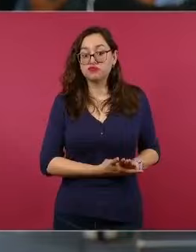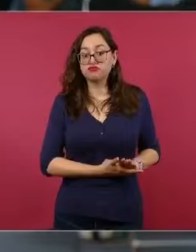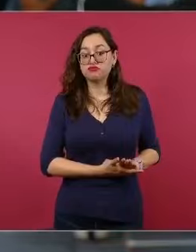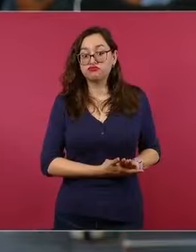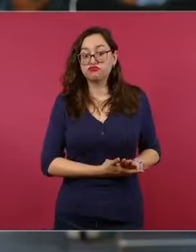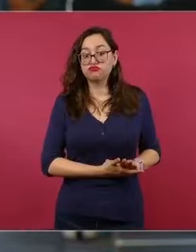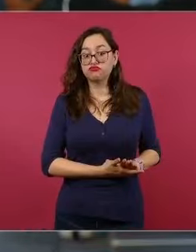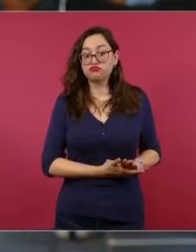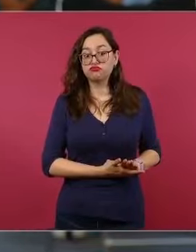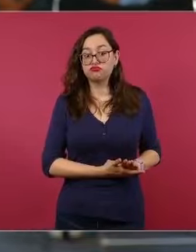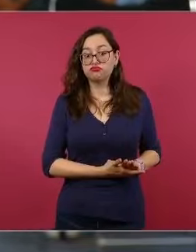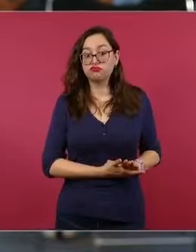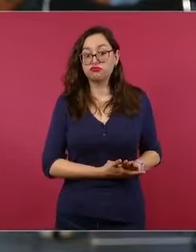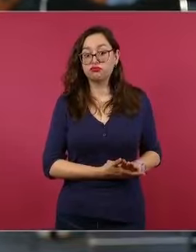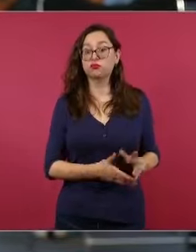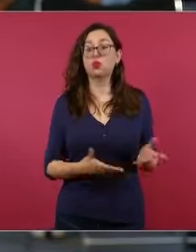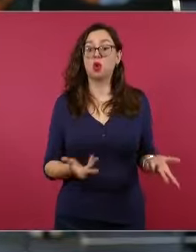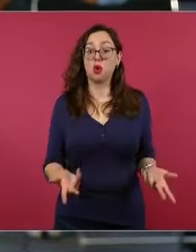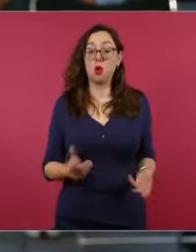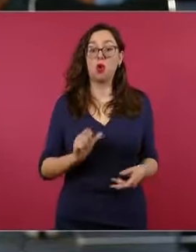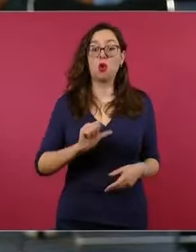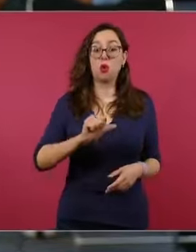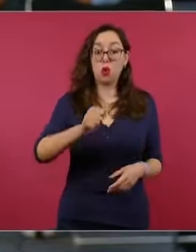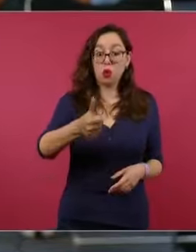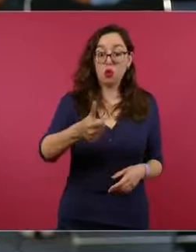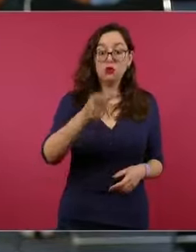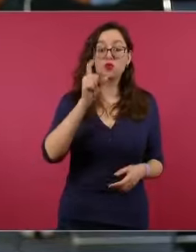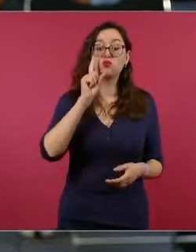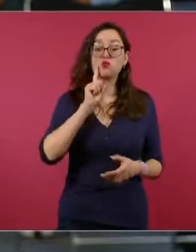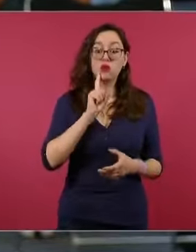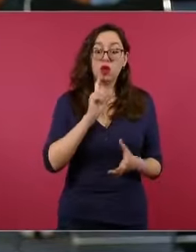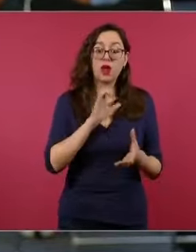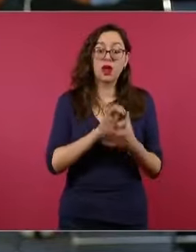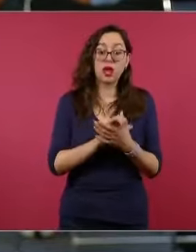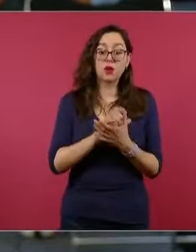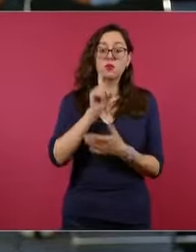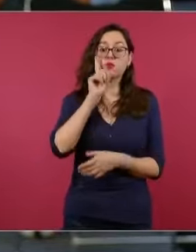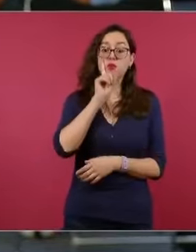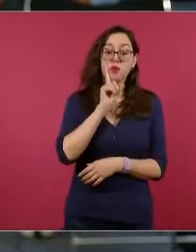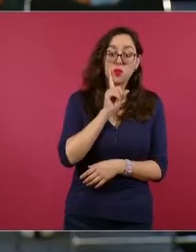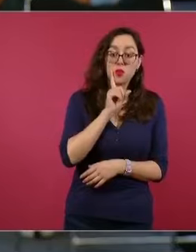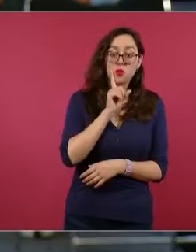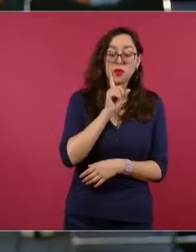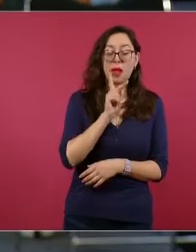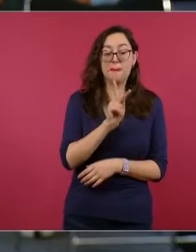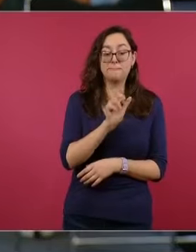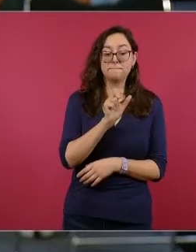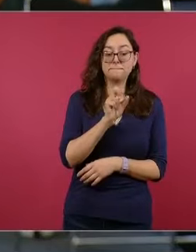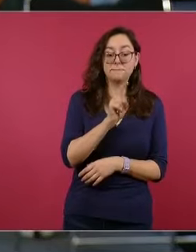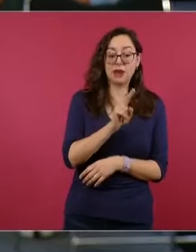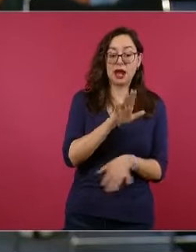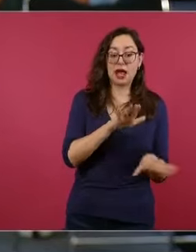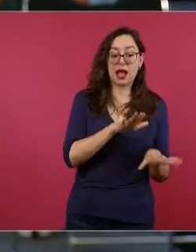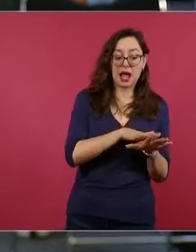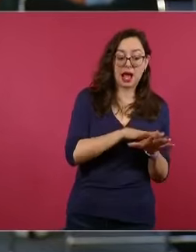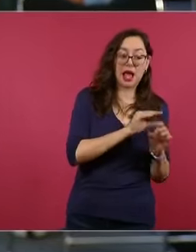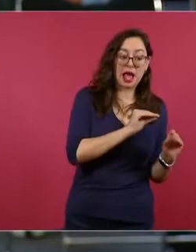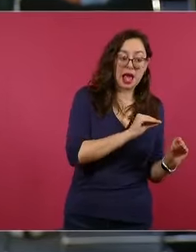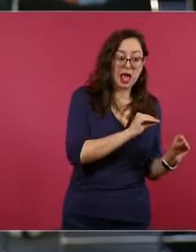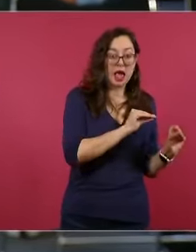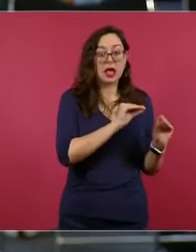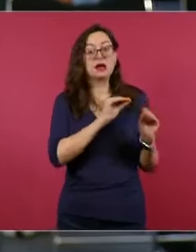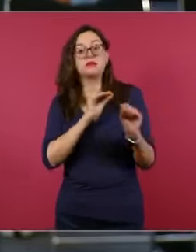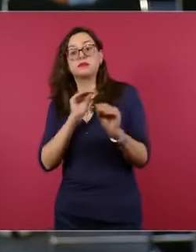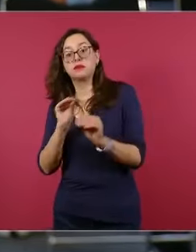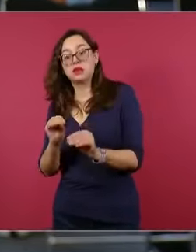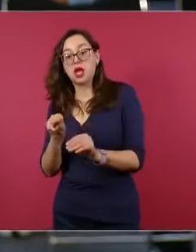esposa candidata diputada federal de morena que antes estaba en el pan eh Karina barreras